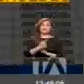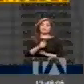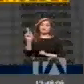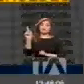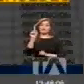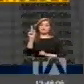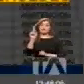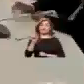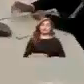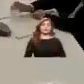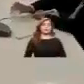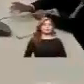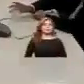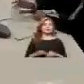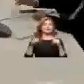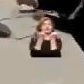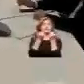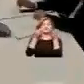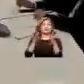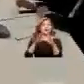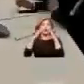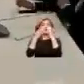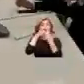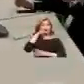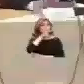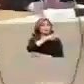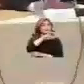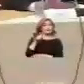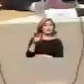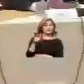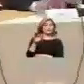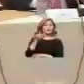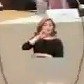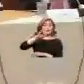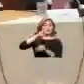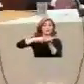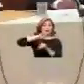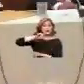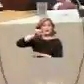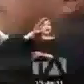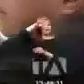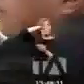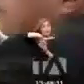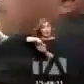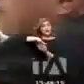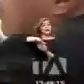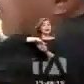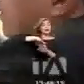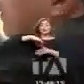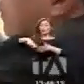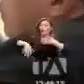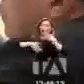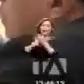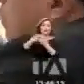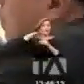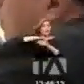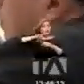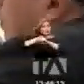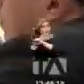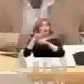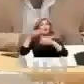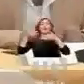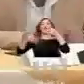ministra. Llama también la atención que los asambleístas de la Comisión de Fiscalización, que en julio votaron unánimemente, es decir, todos